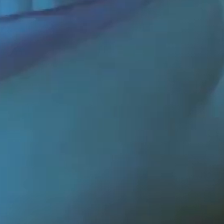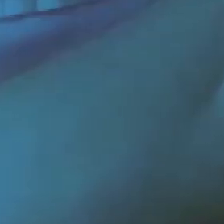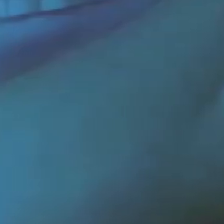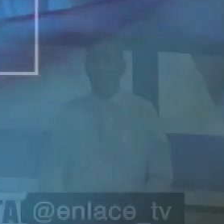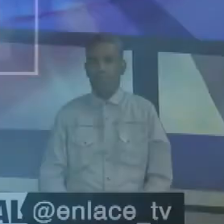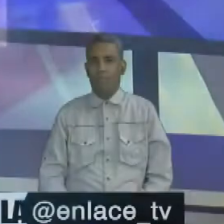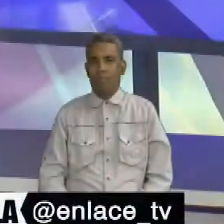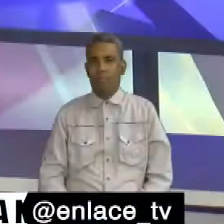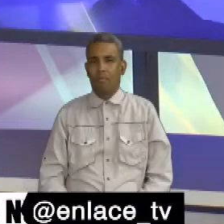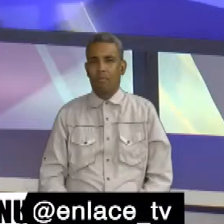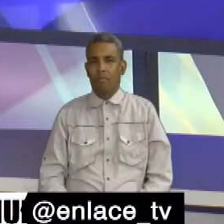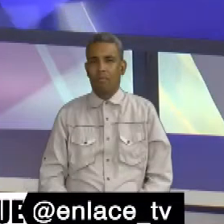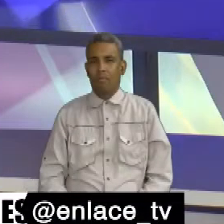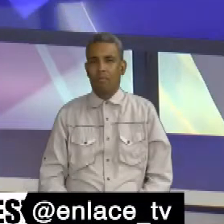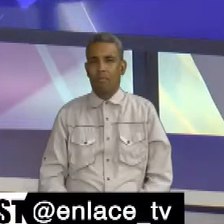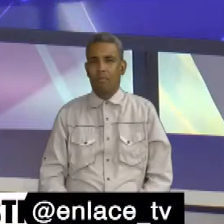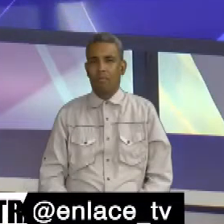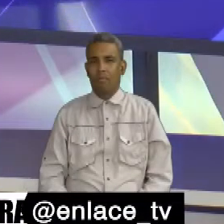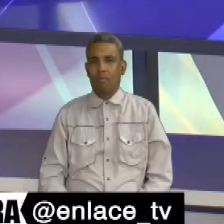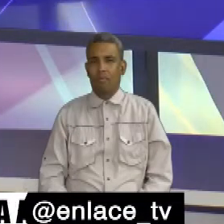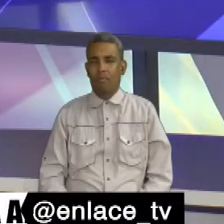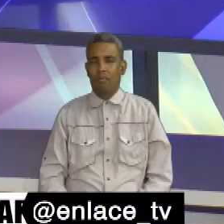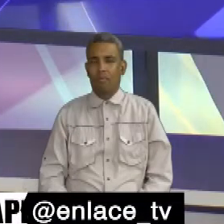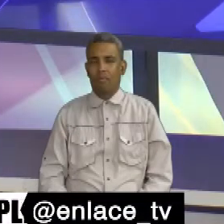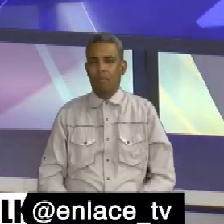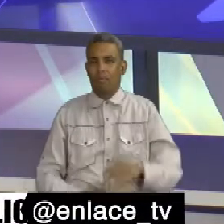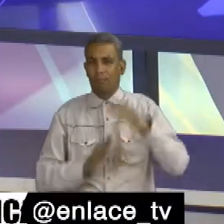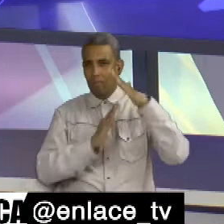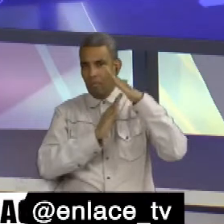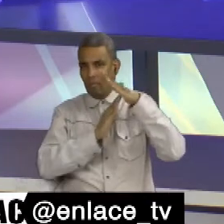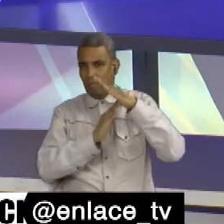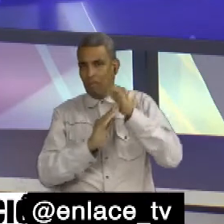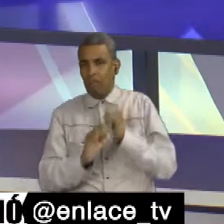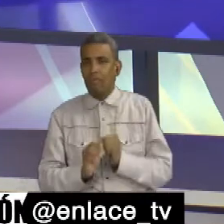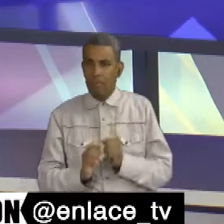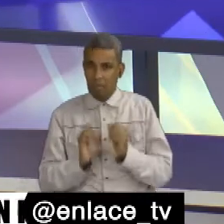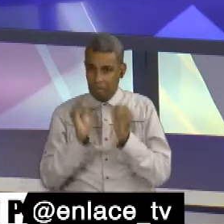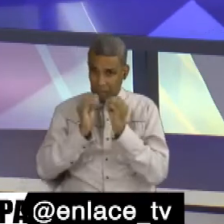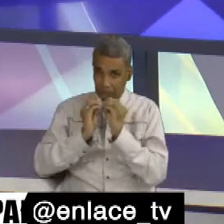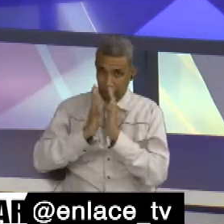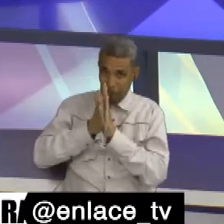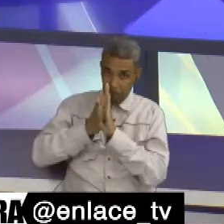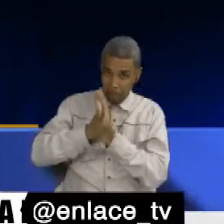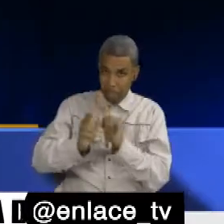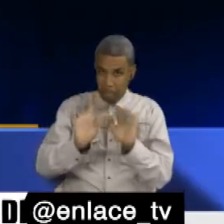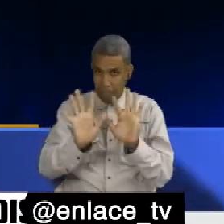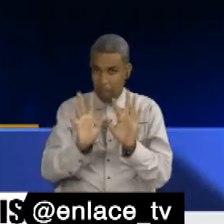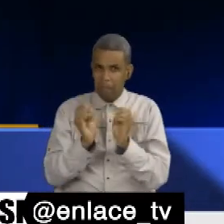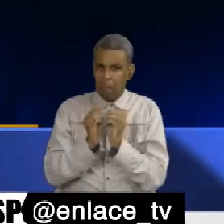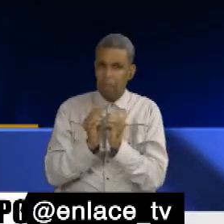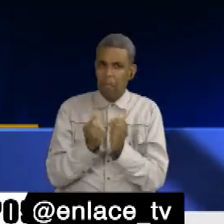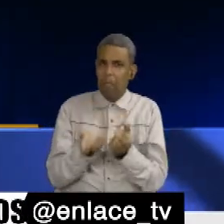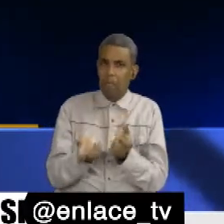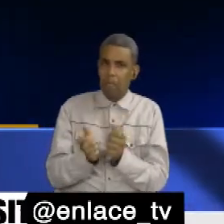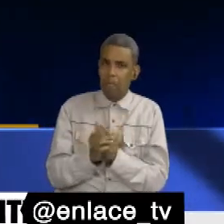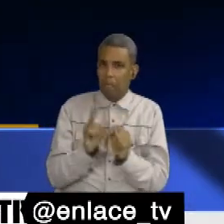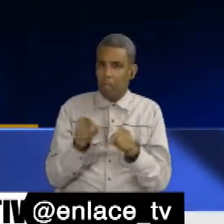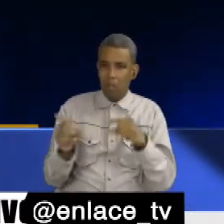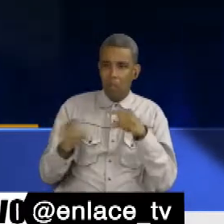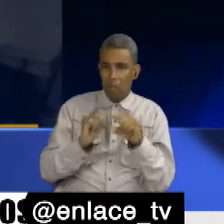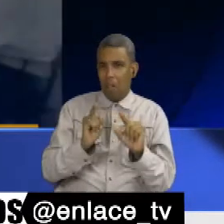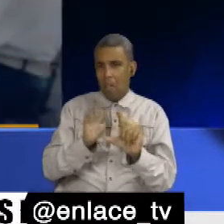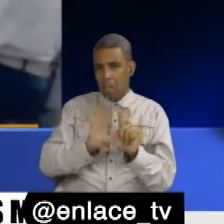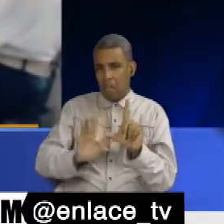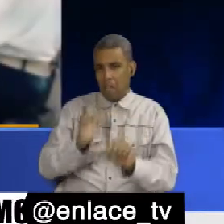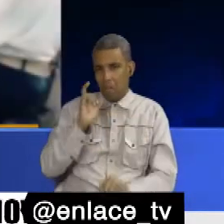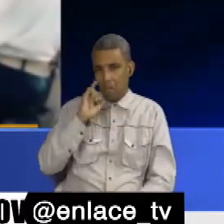especializada. Momento de hacer una pausa, pero no se muevan porque al regresar tenemos para ustedes información sobre las denuncias de nuestros reporteros ciudadanos.